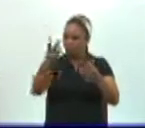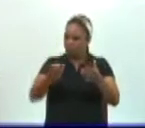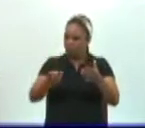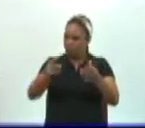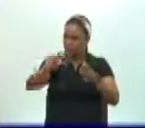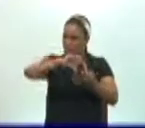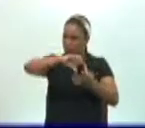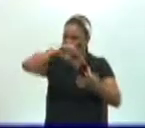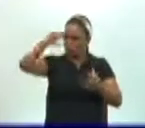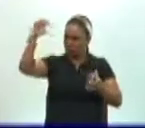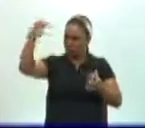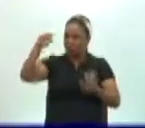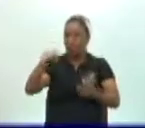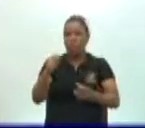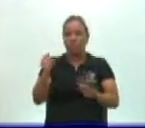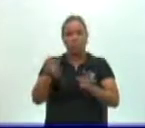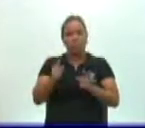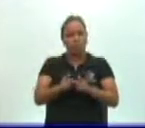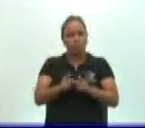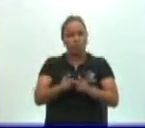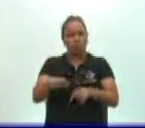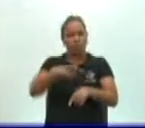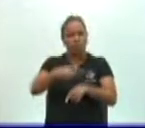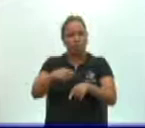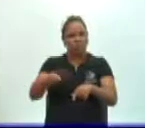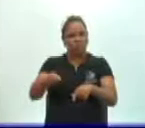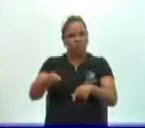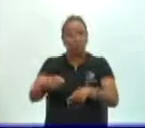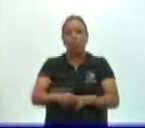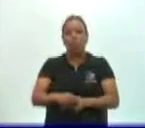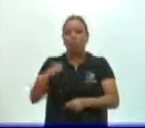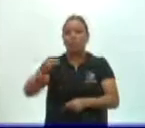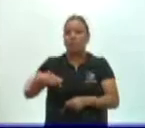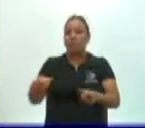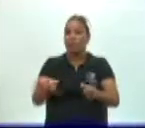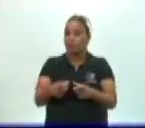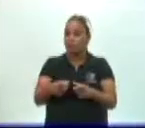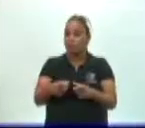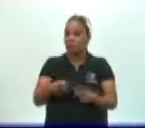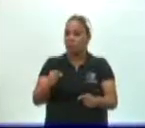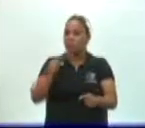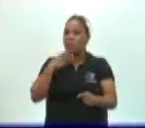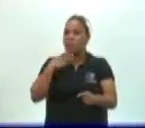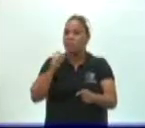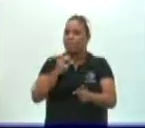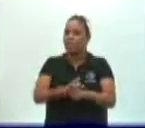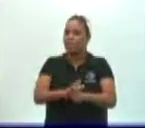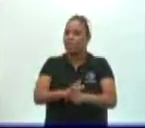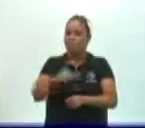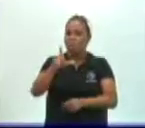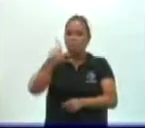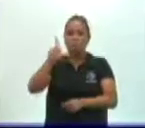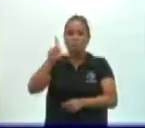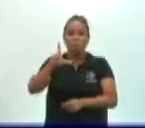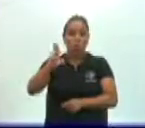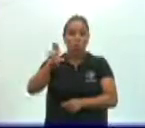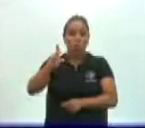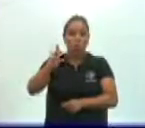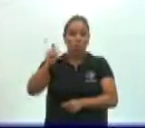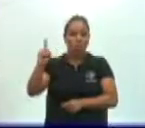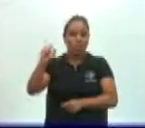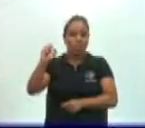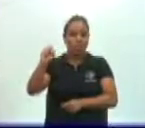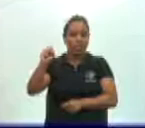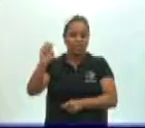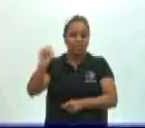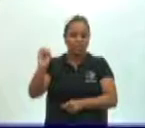elemento concluyente de esta unidad. Y fíjense cómo partimos del ludismo, del movimiento ludita, que recuerden que los